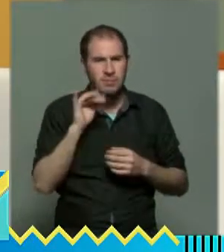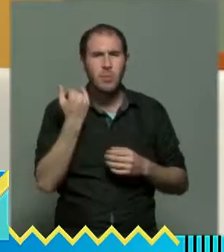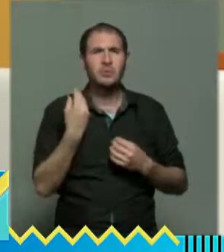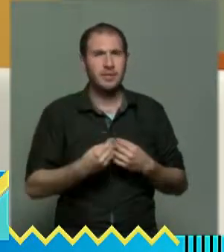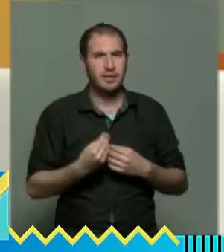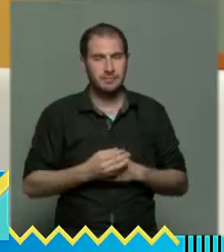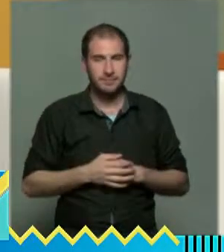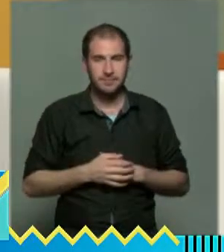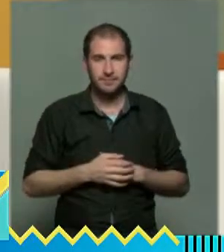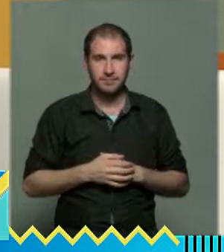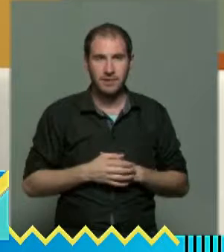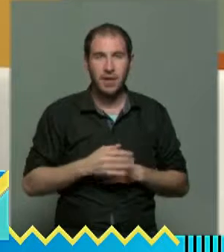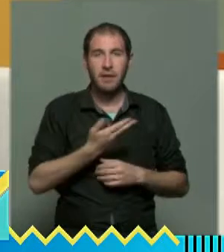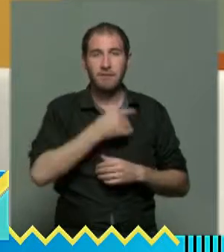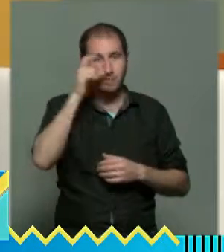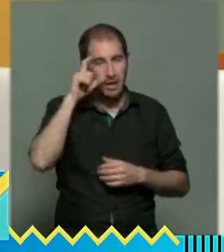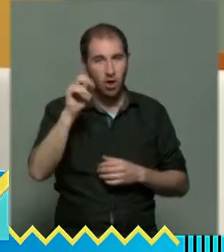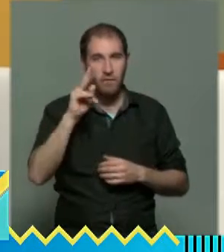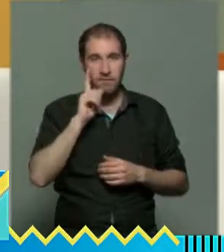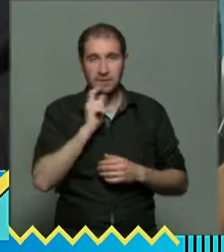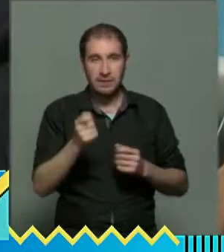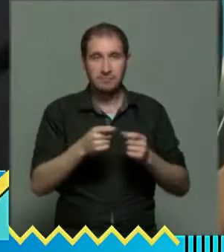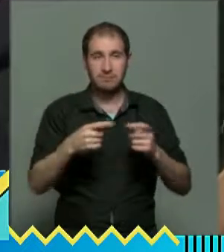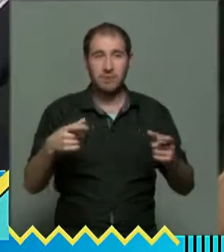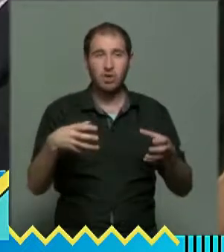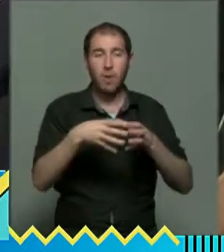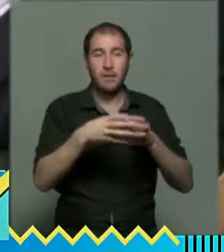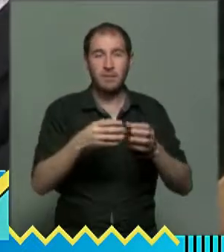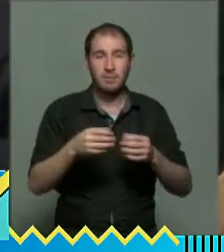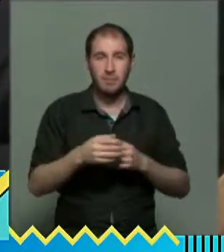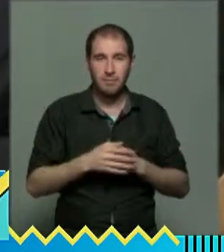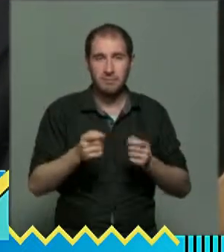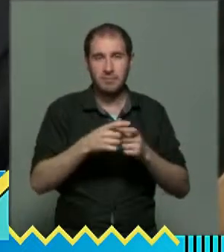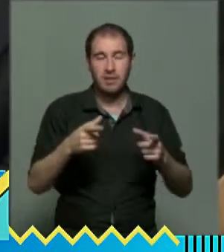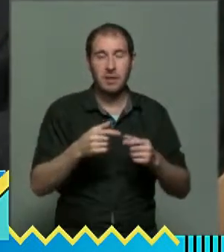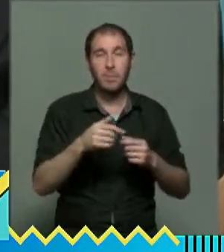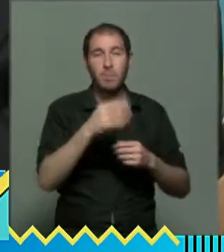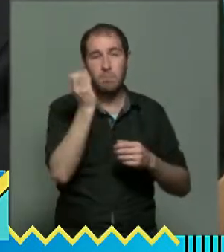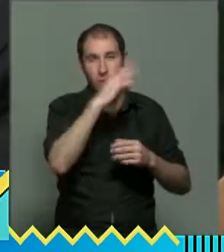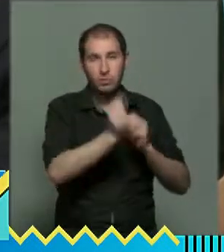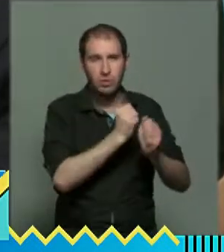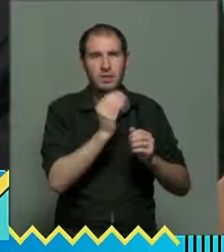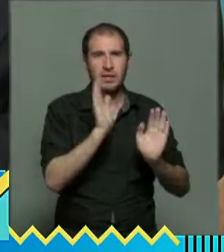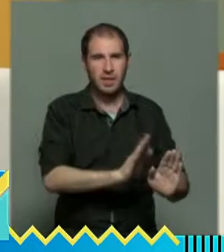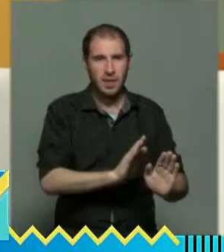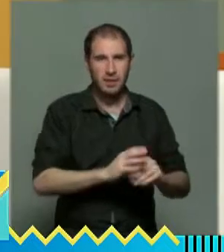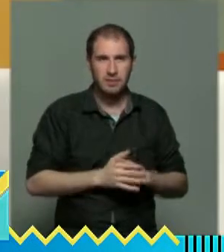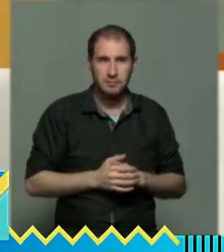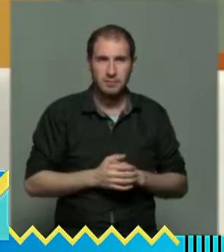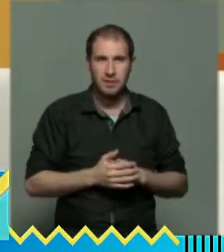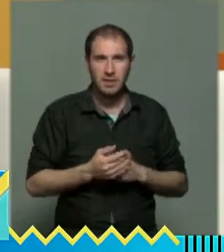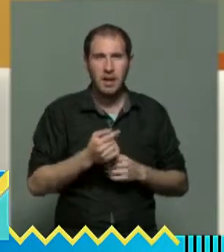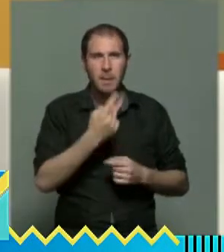en definitiva Fecovita crece, la cooperativa crece un poco y el productor se va, que los productores nos vamos quedando. Y entonces